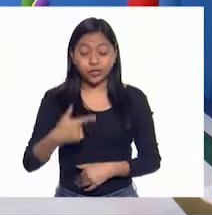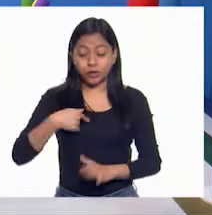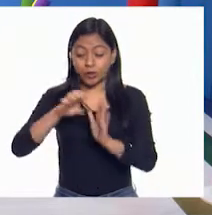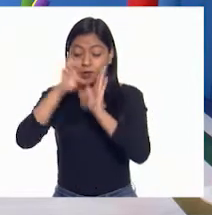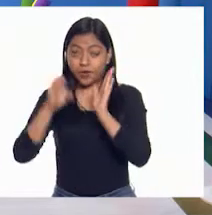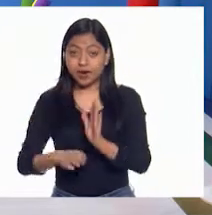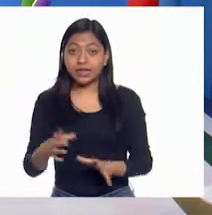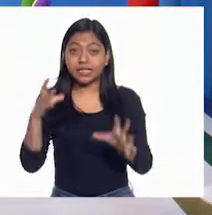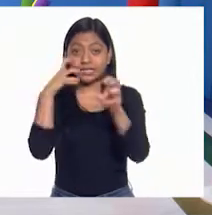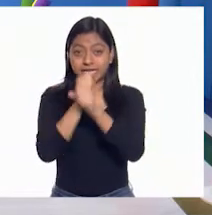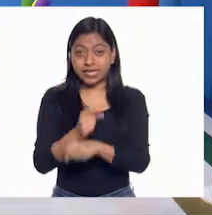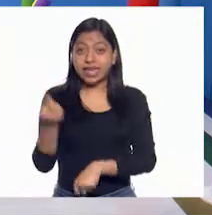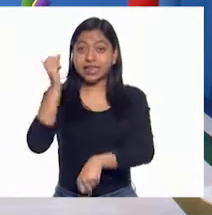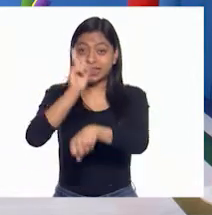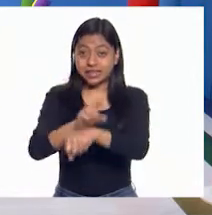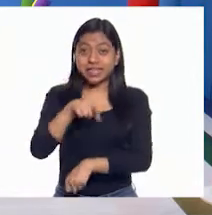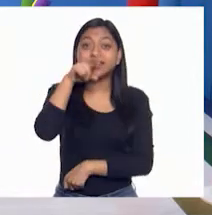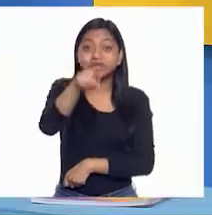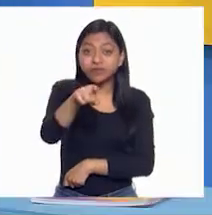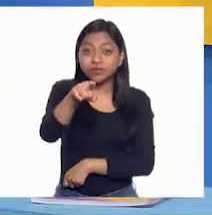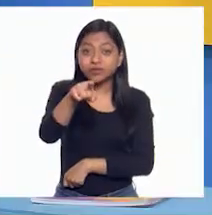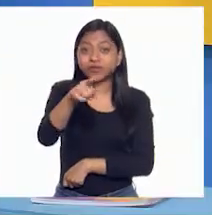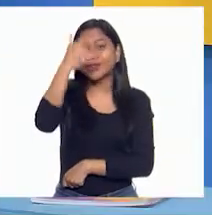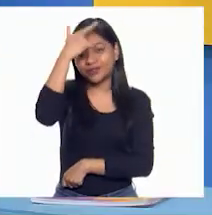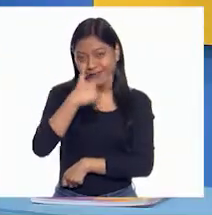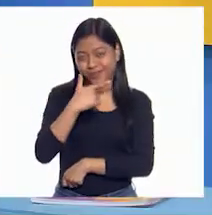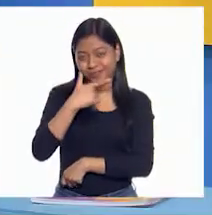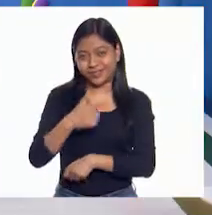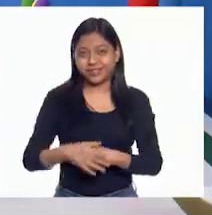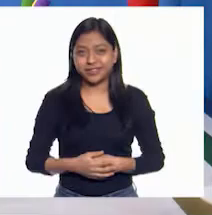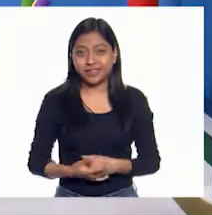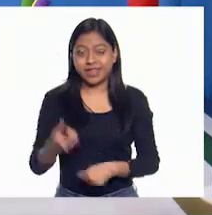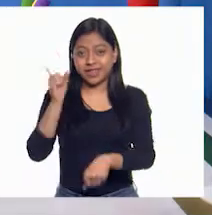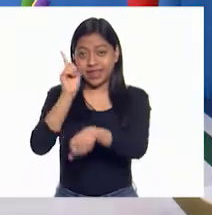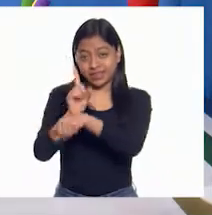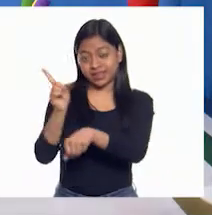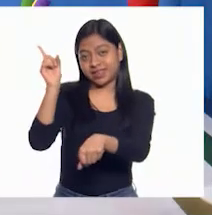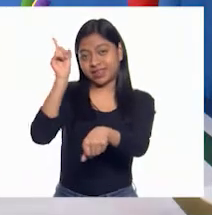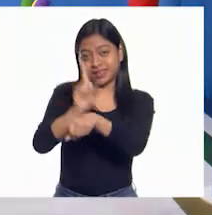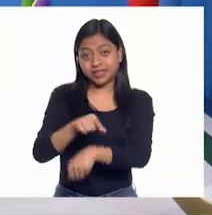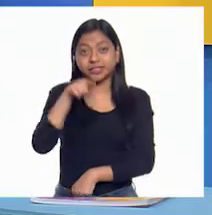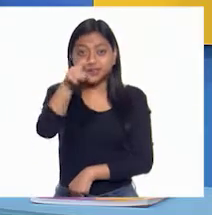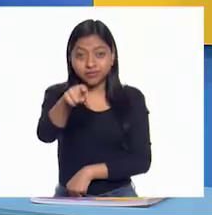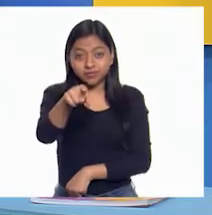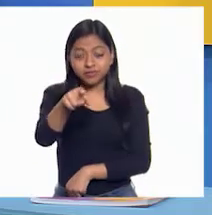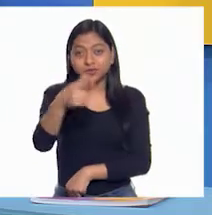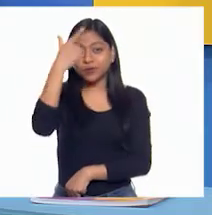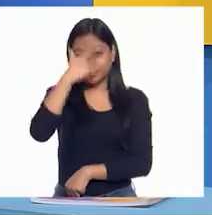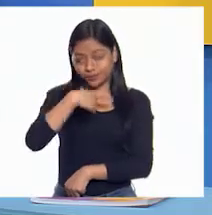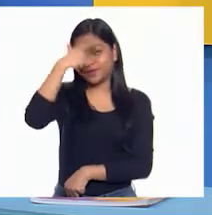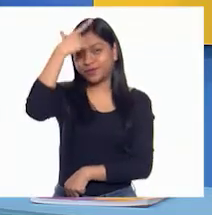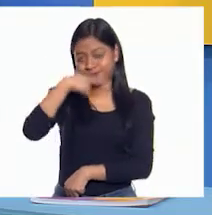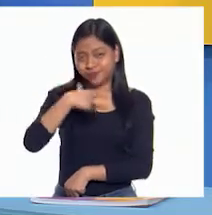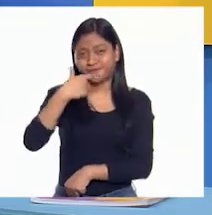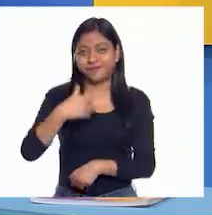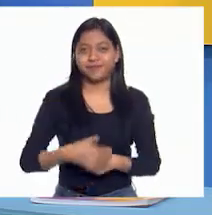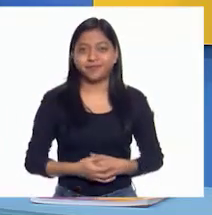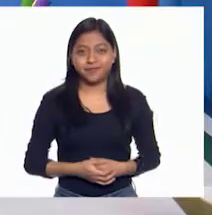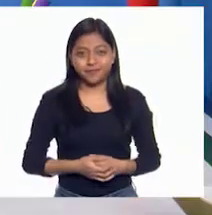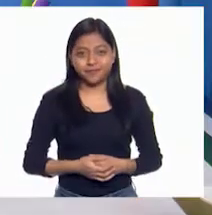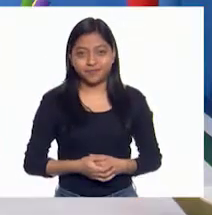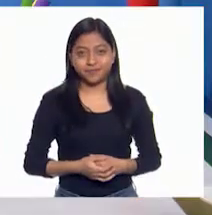yo digo día, ustedes dicen Noche, día, día, día. noche, noche,